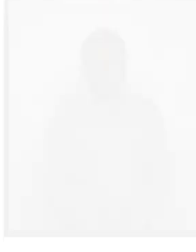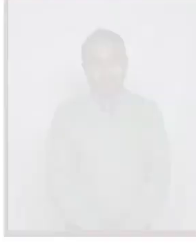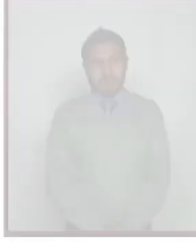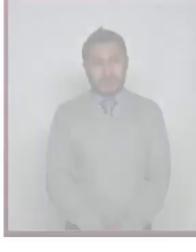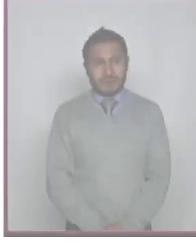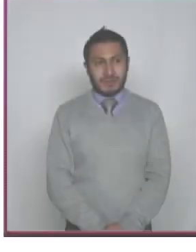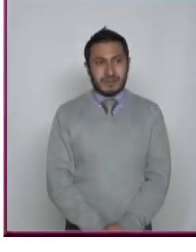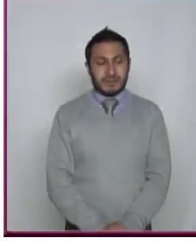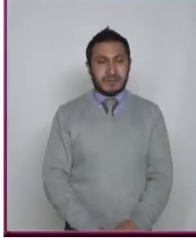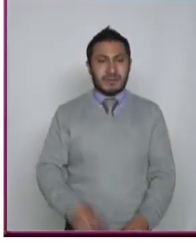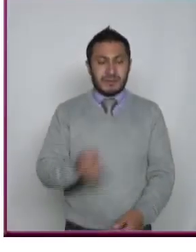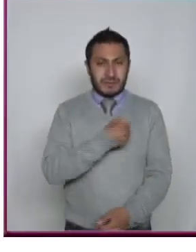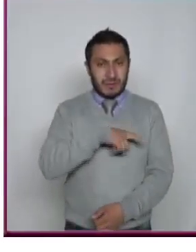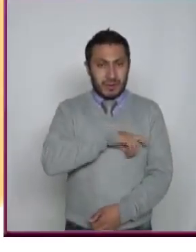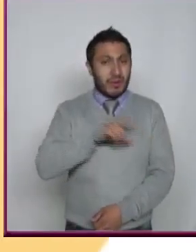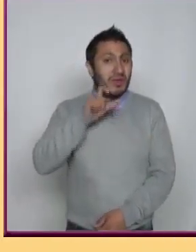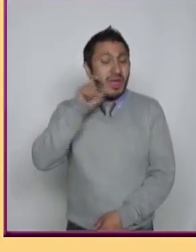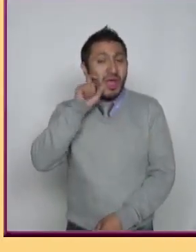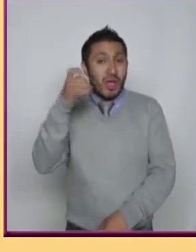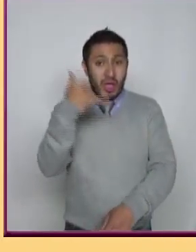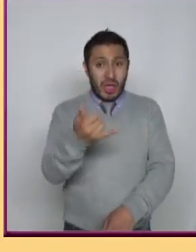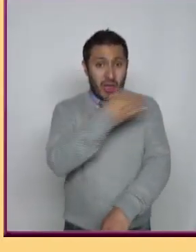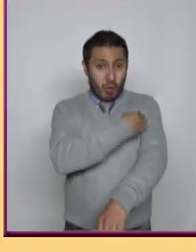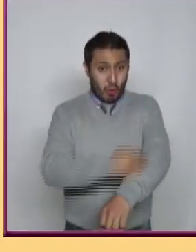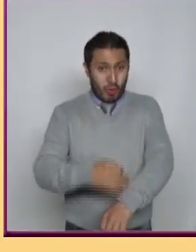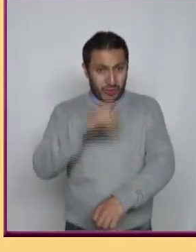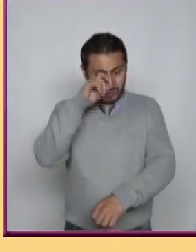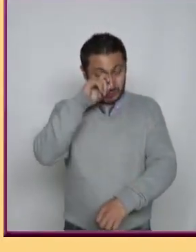Salud sexual y reproductiva.